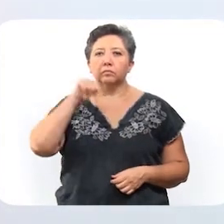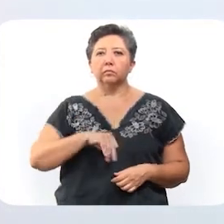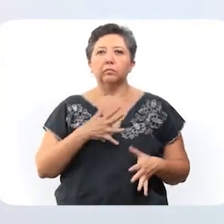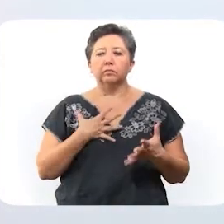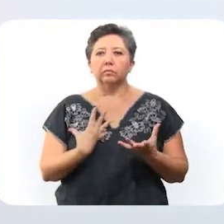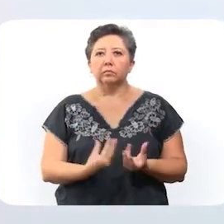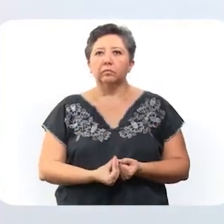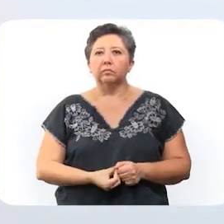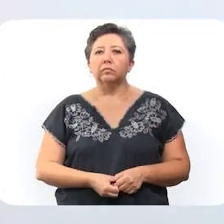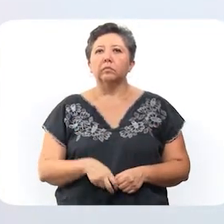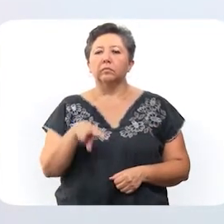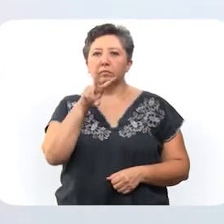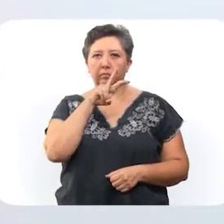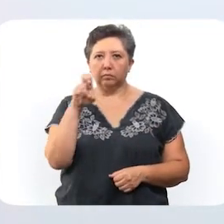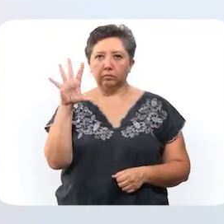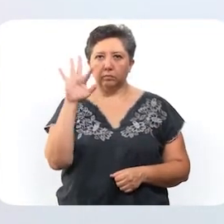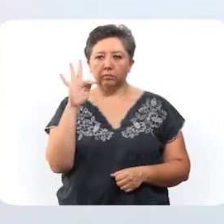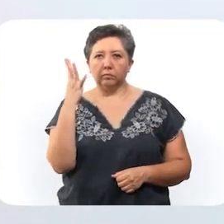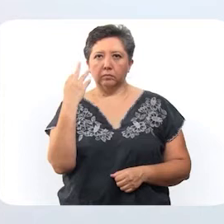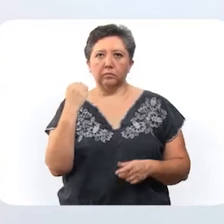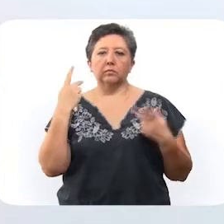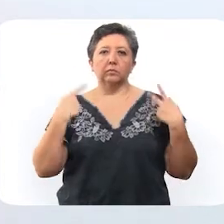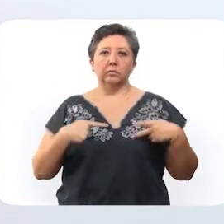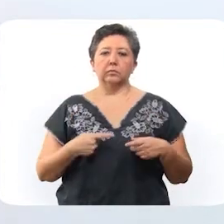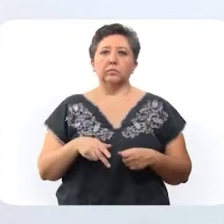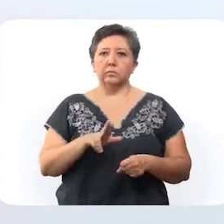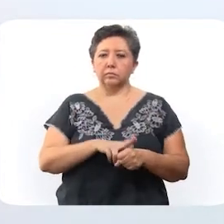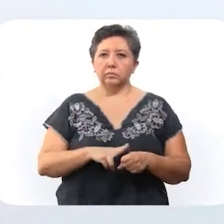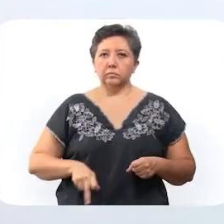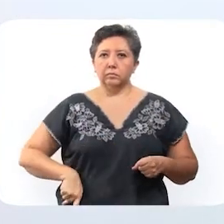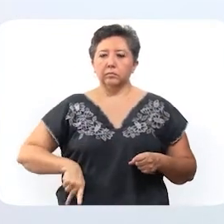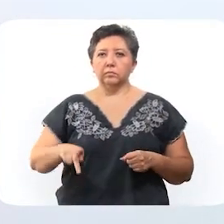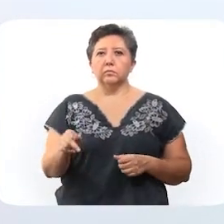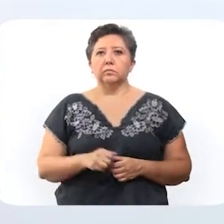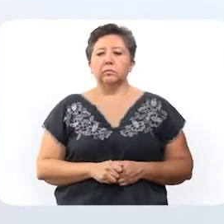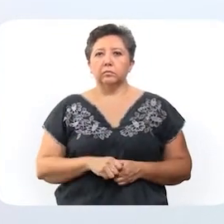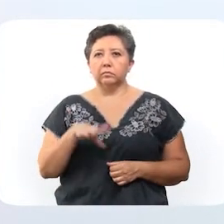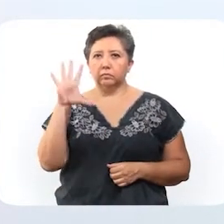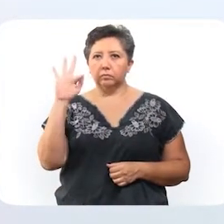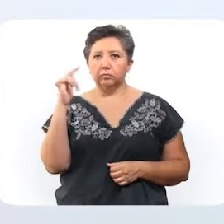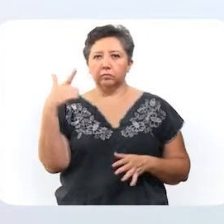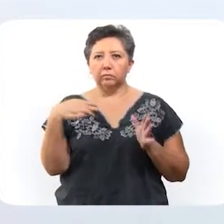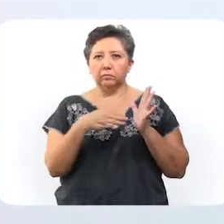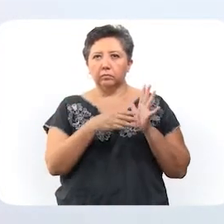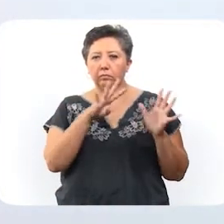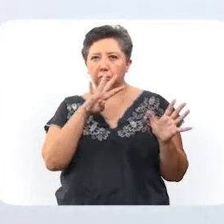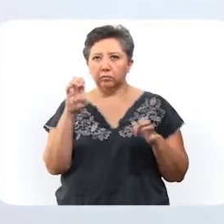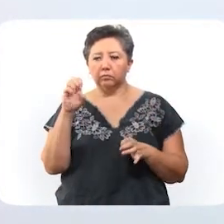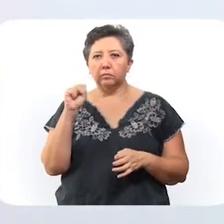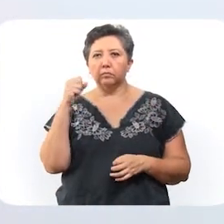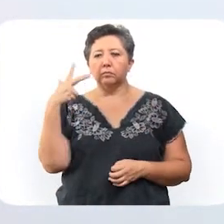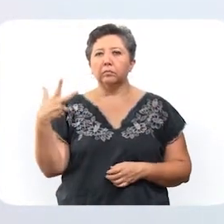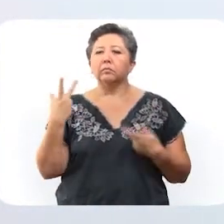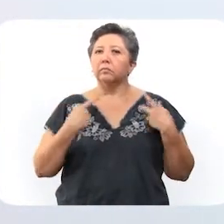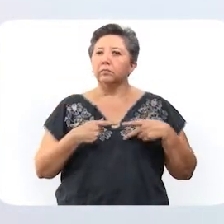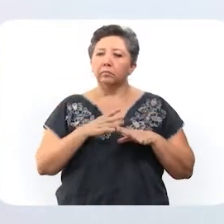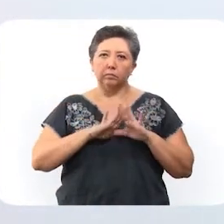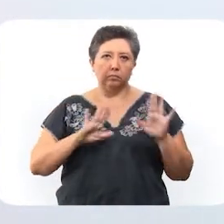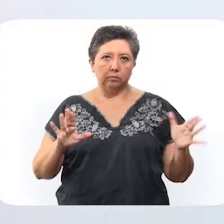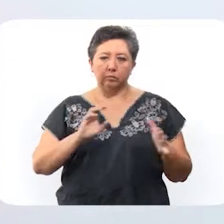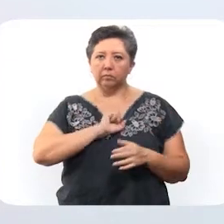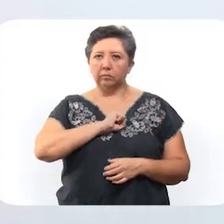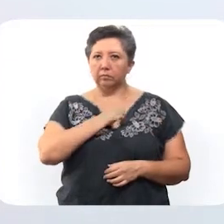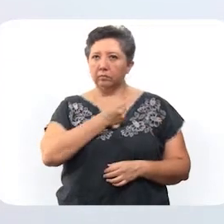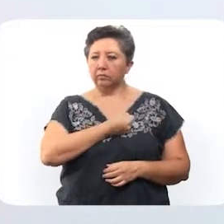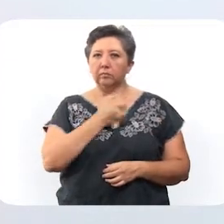El día de hoy tenemos 249 pacientes en hospitales públicos. 47.968 pacientes ya se